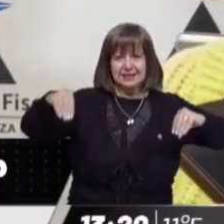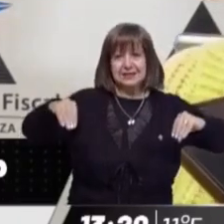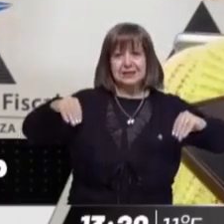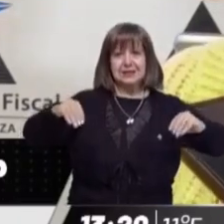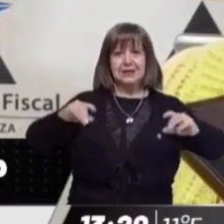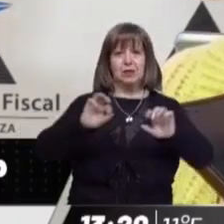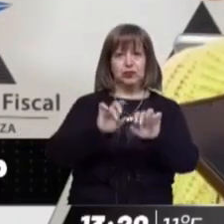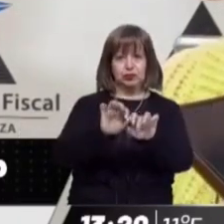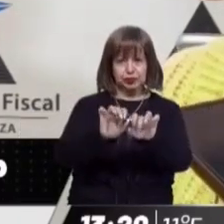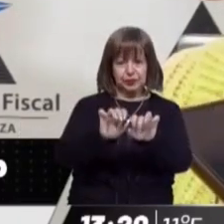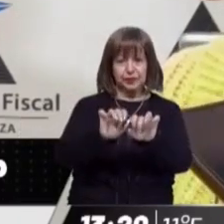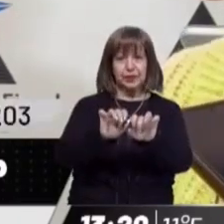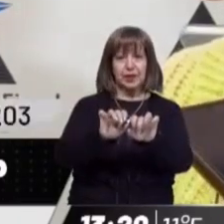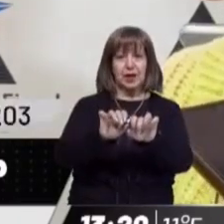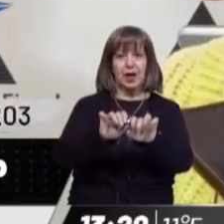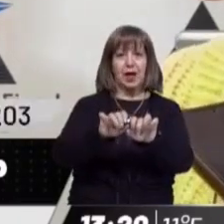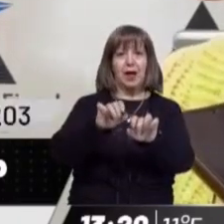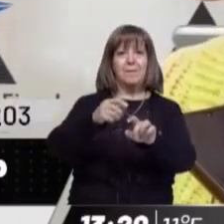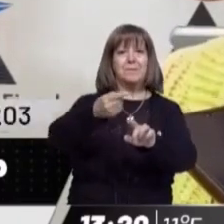digitales